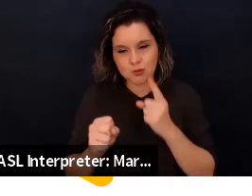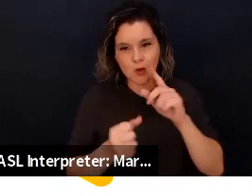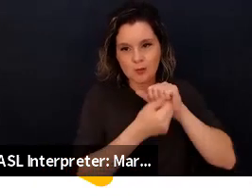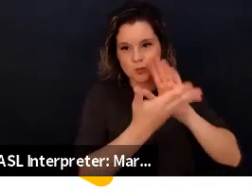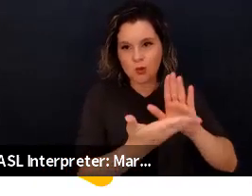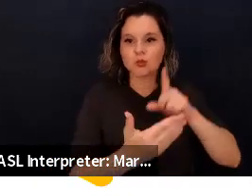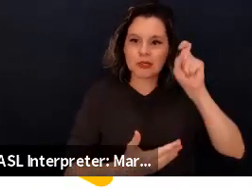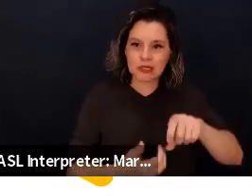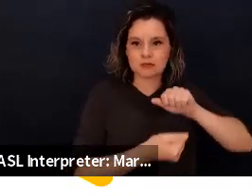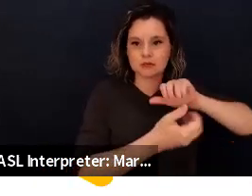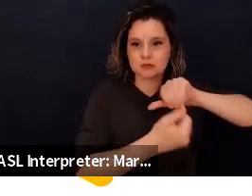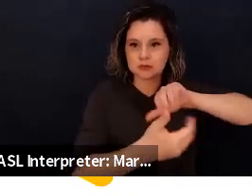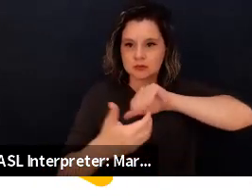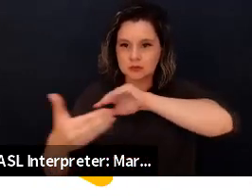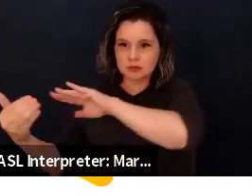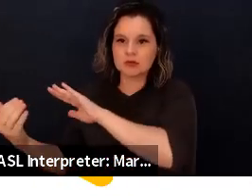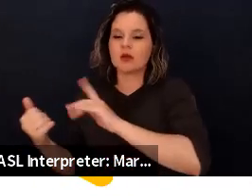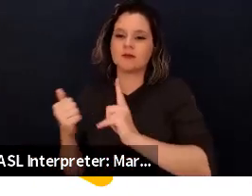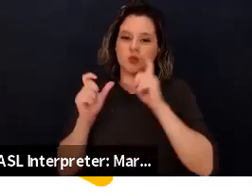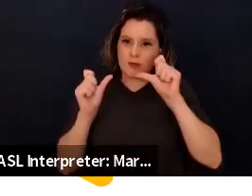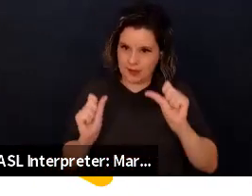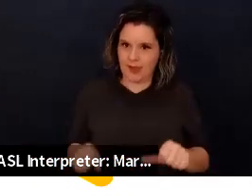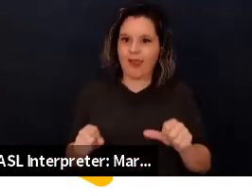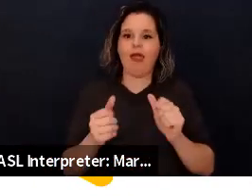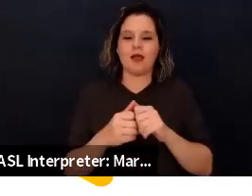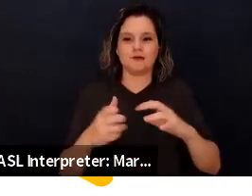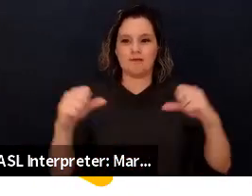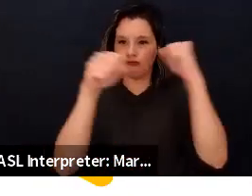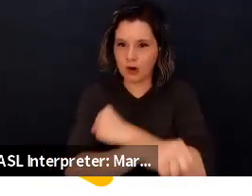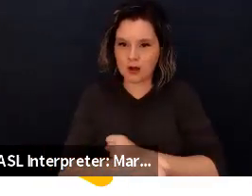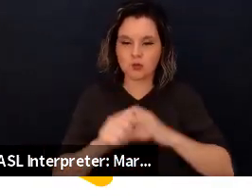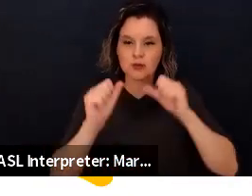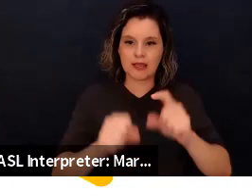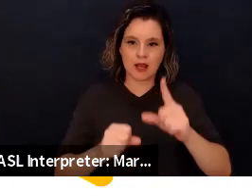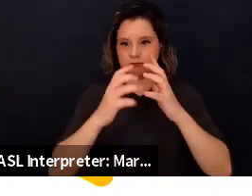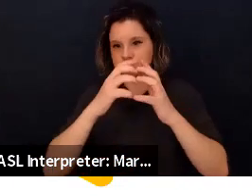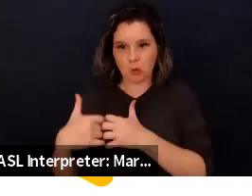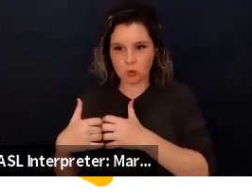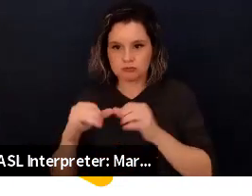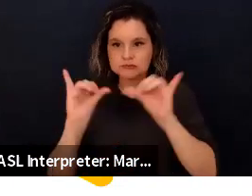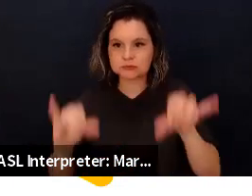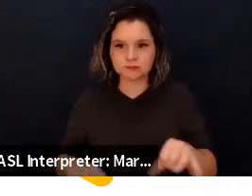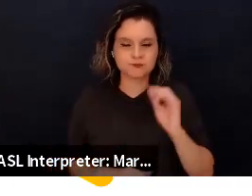necesario tener muchas estrategias para pelear y para algún día tumbar este sistema.